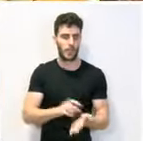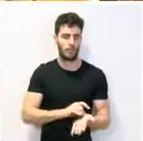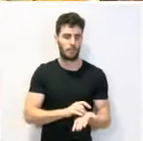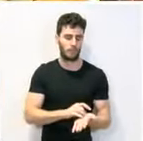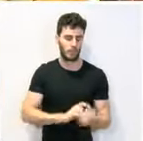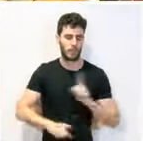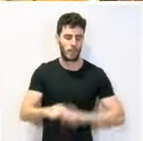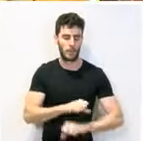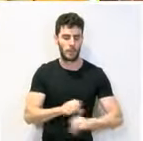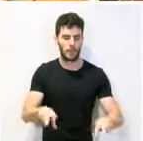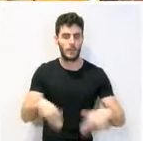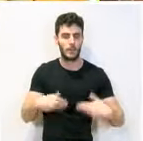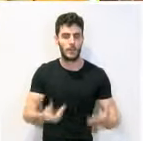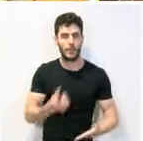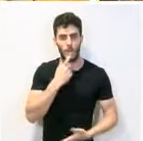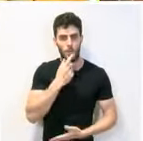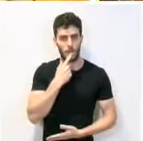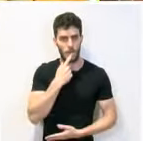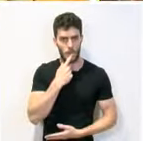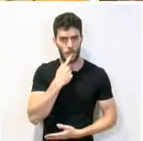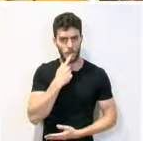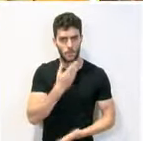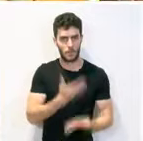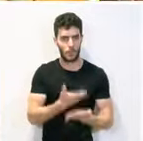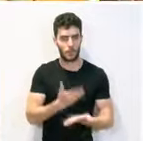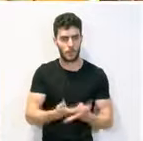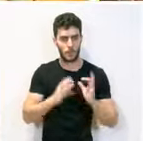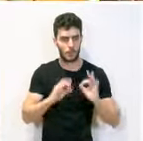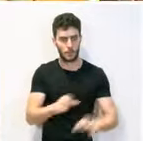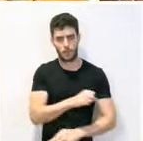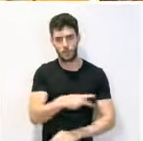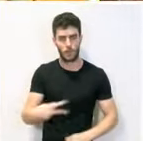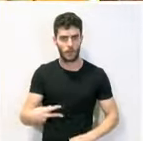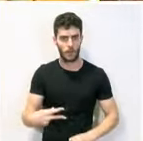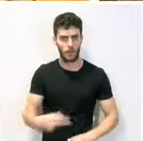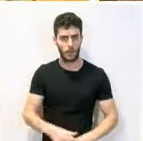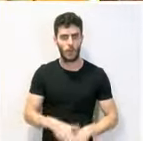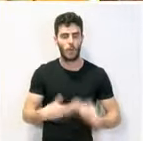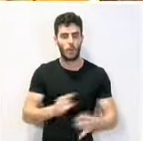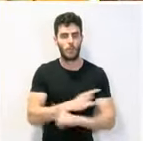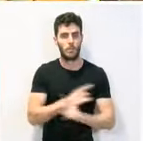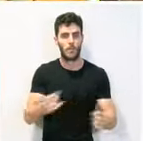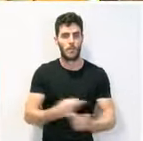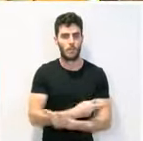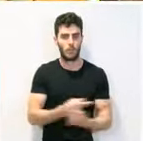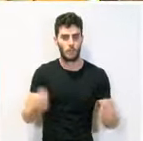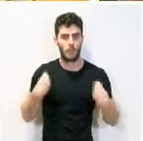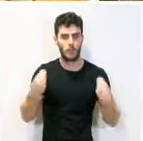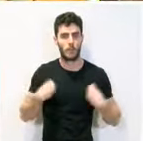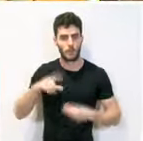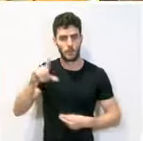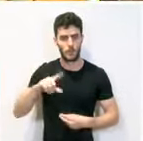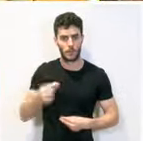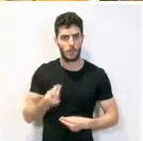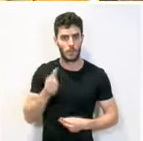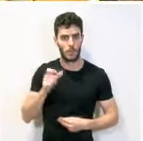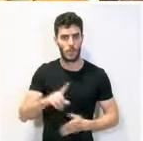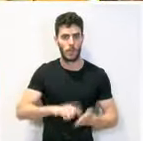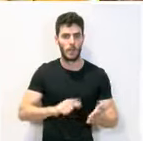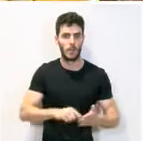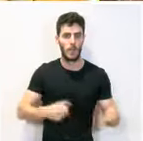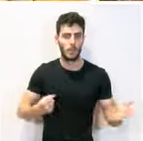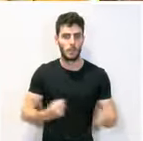Dice usted, la propuesta literal, la propuesta de resolución literal es crear un parque público de vivienda asequible donde el precio del alquiler sea